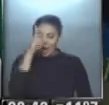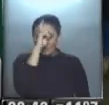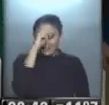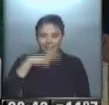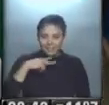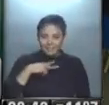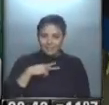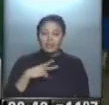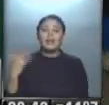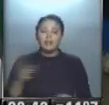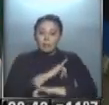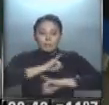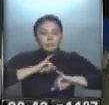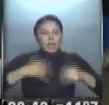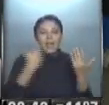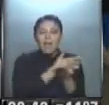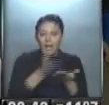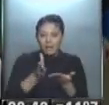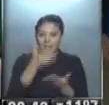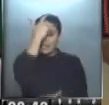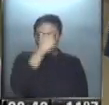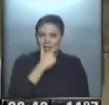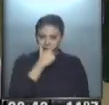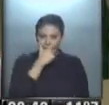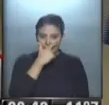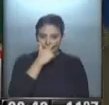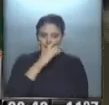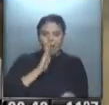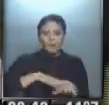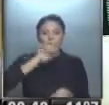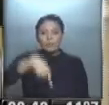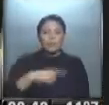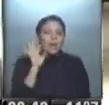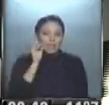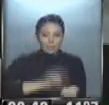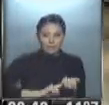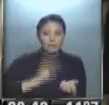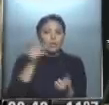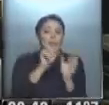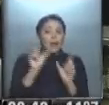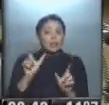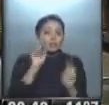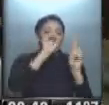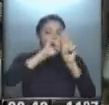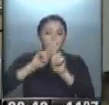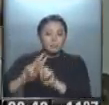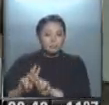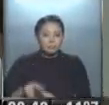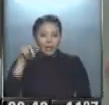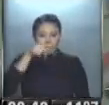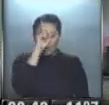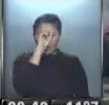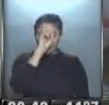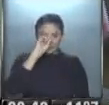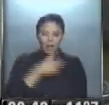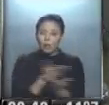de Clínica, entonces. Campaña de prevención por la ceguera, por diabetes. Está la gente atendiéndose aquí en este